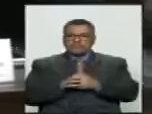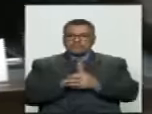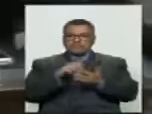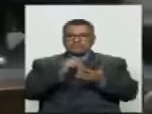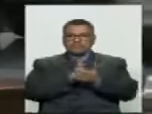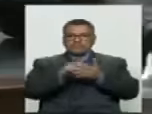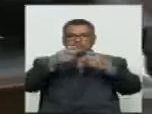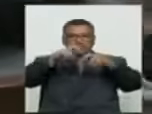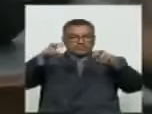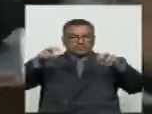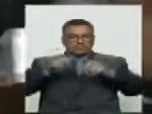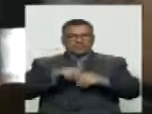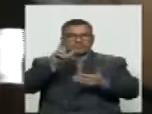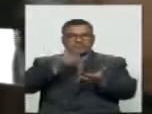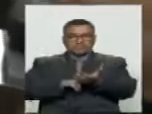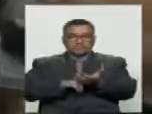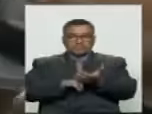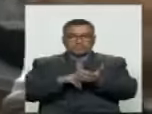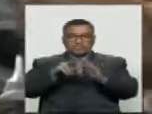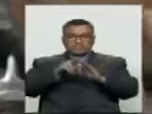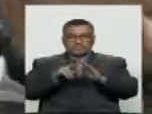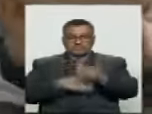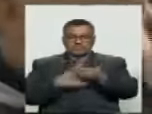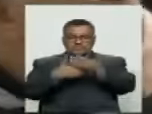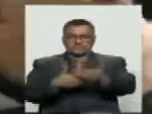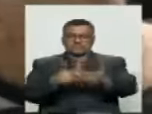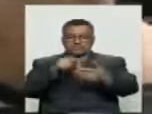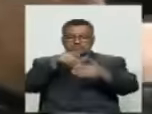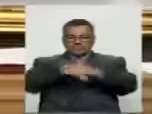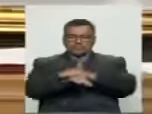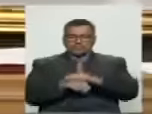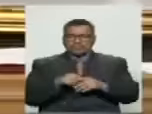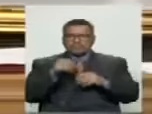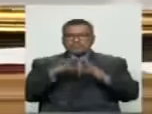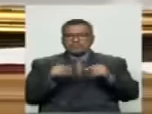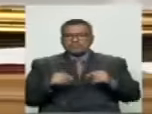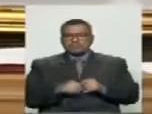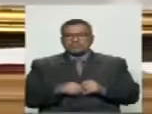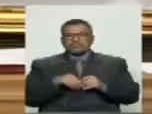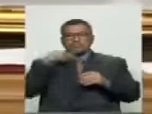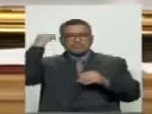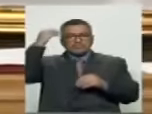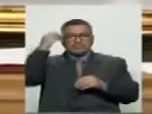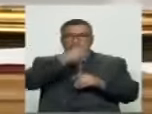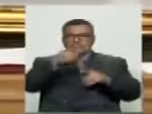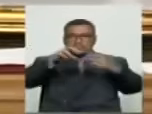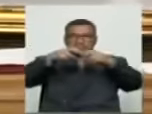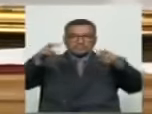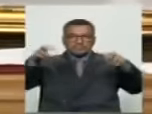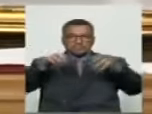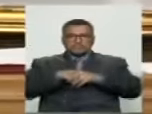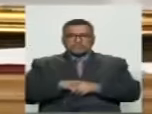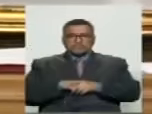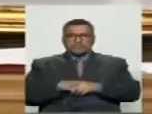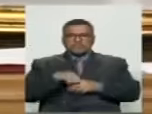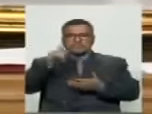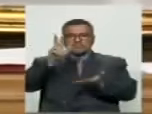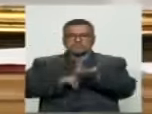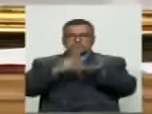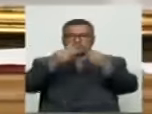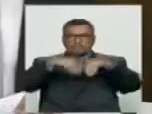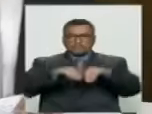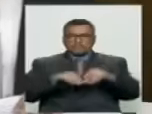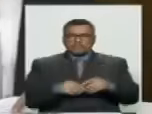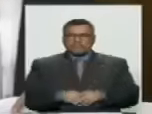términos. Epígrafe. Aprobación del registro. Es todo, presidente. En consideración el epígrafe.